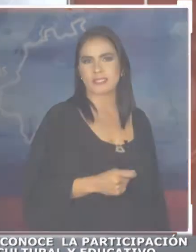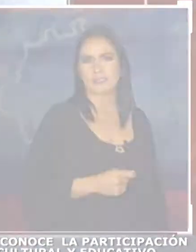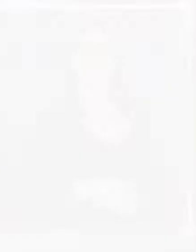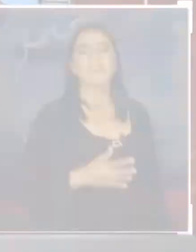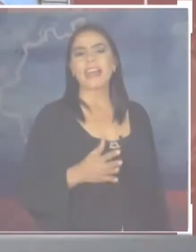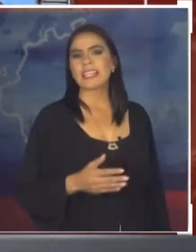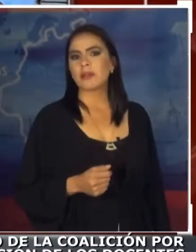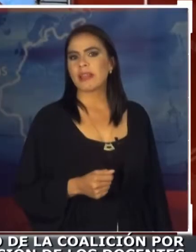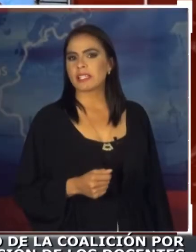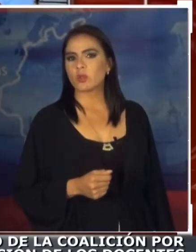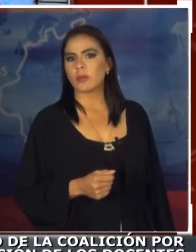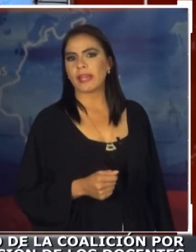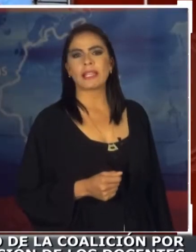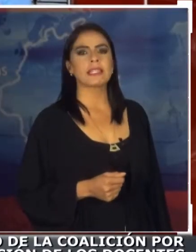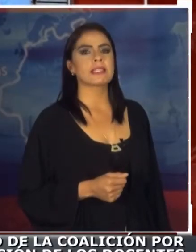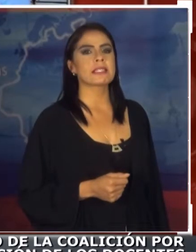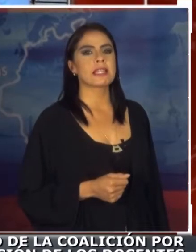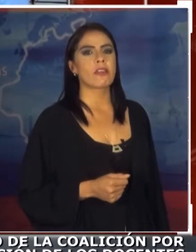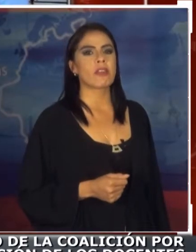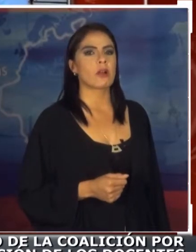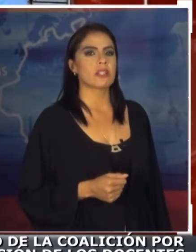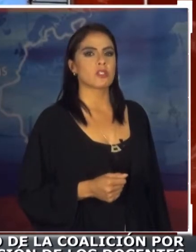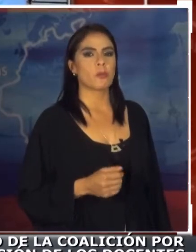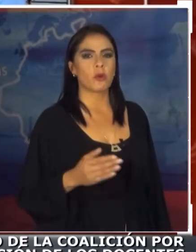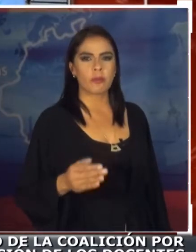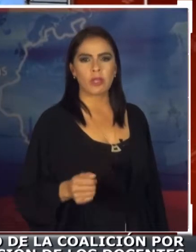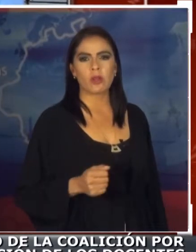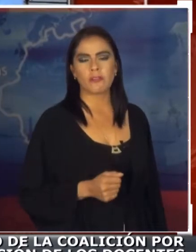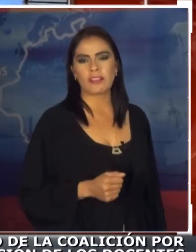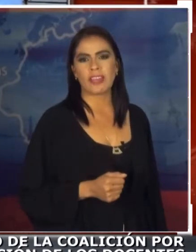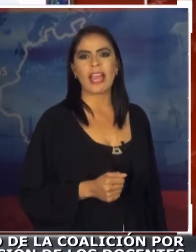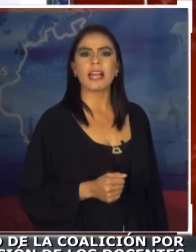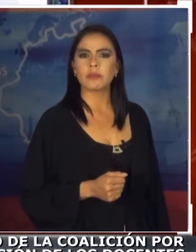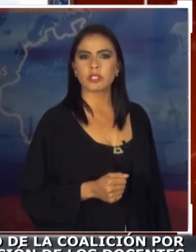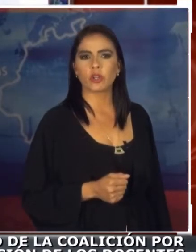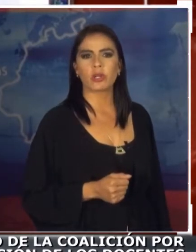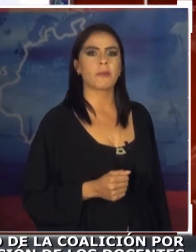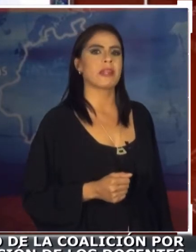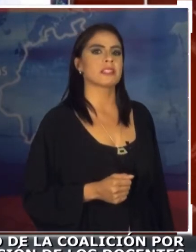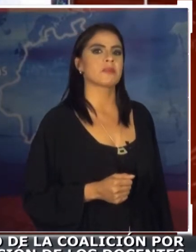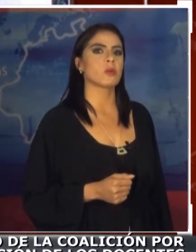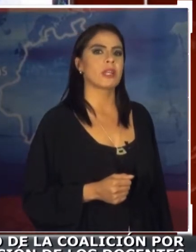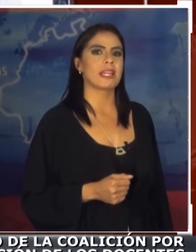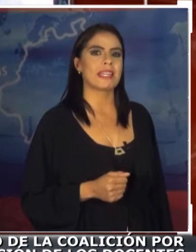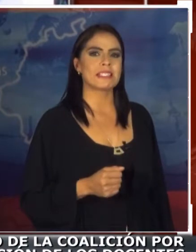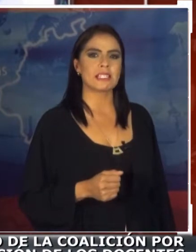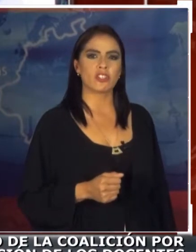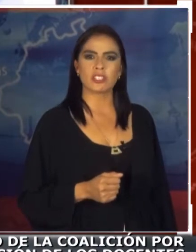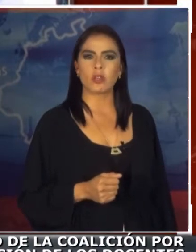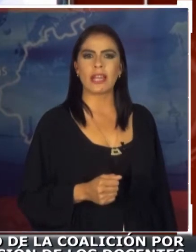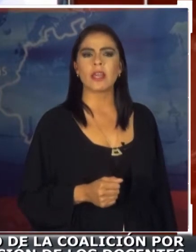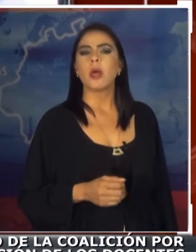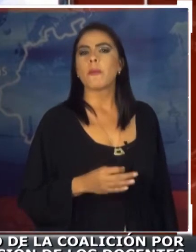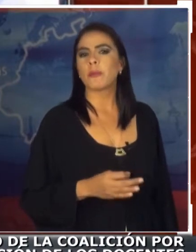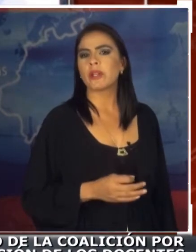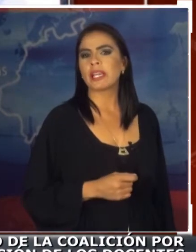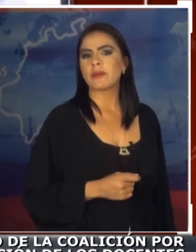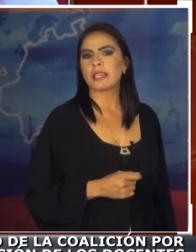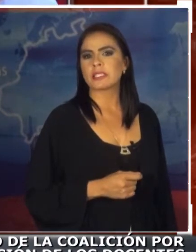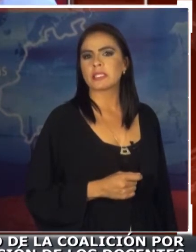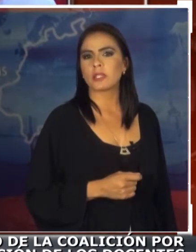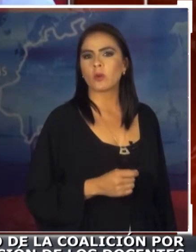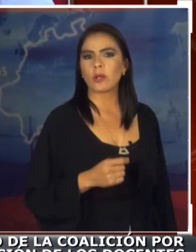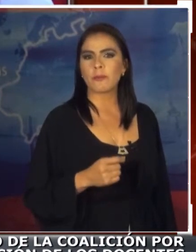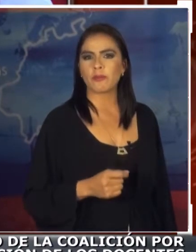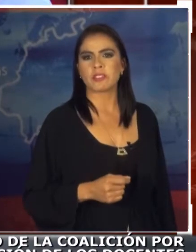económicas daniela márquez uribe candidata al senado de la coalición por méxico al frente advirtió que para disminuir la deserción escolar propone